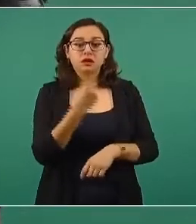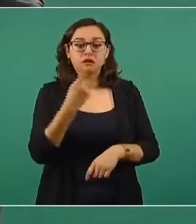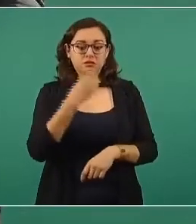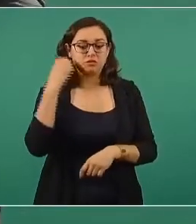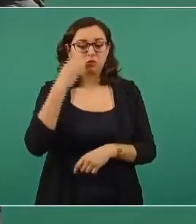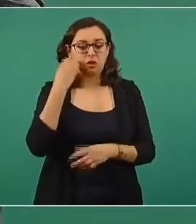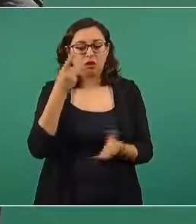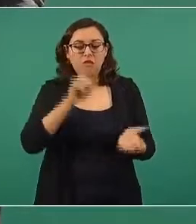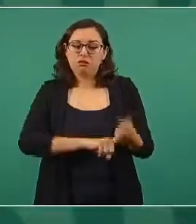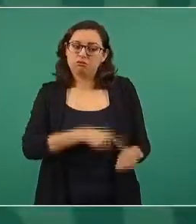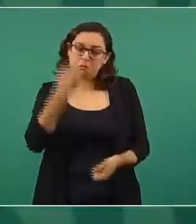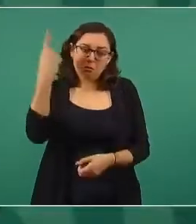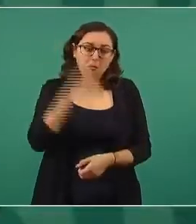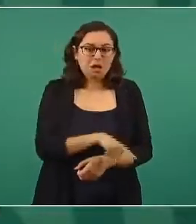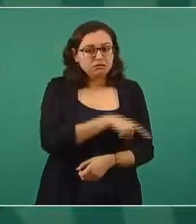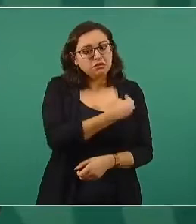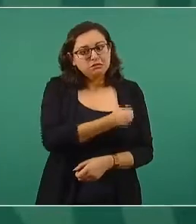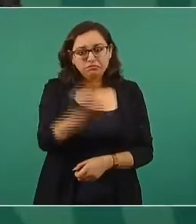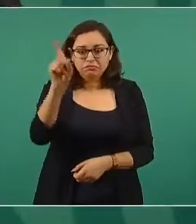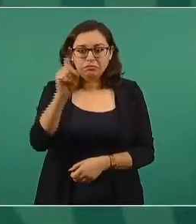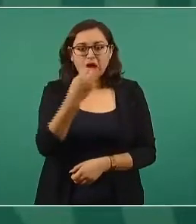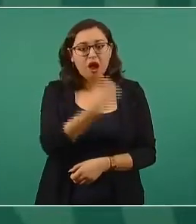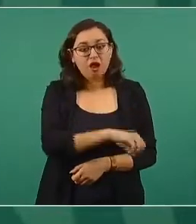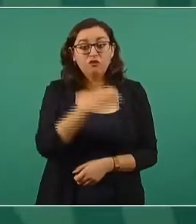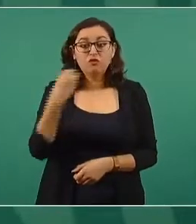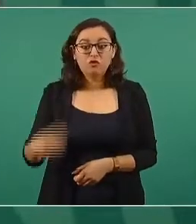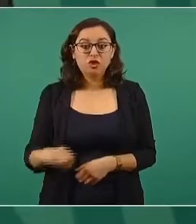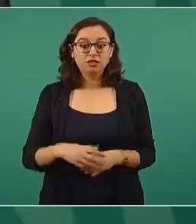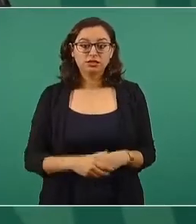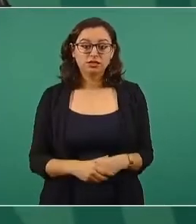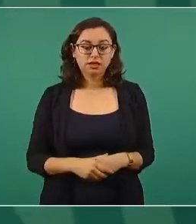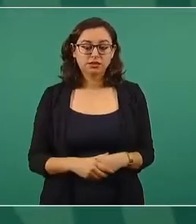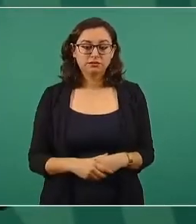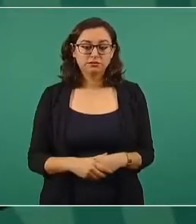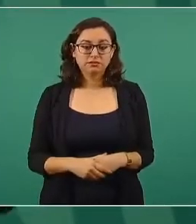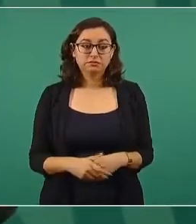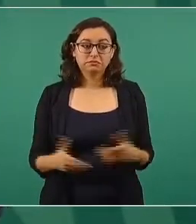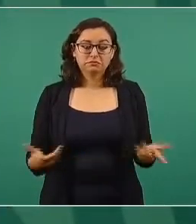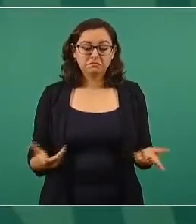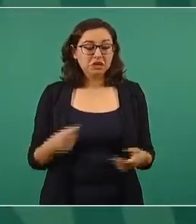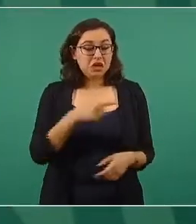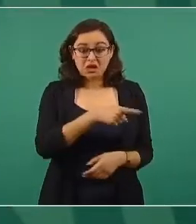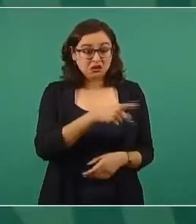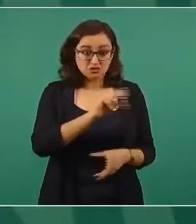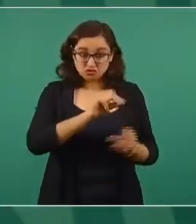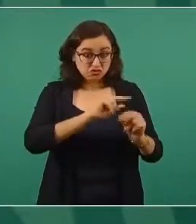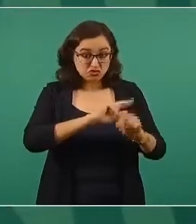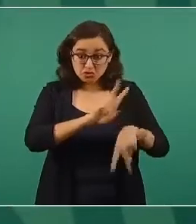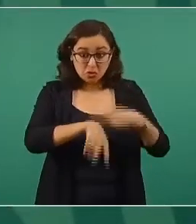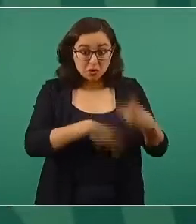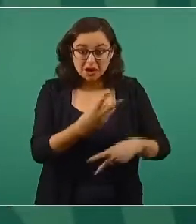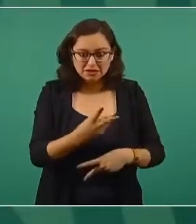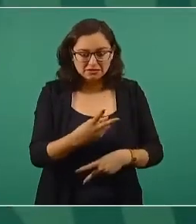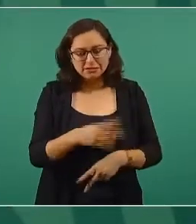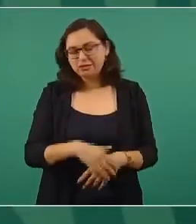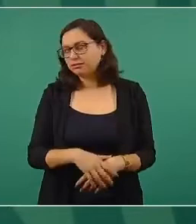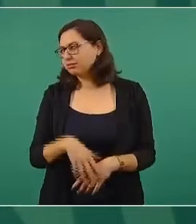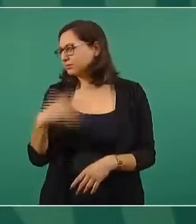a llevar a cabo esos actos para tener derecho, y es un asunto lamentable,